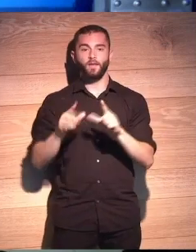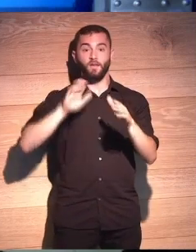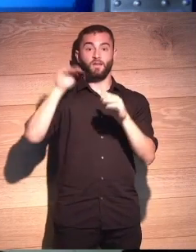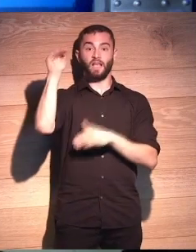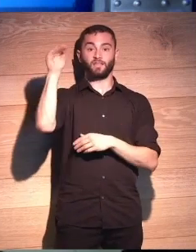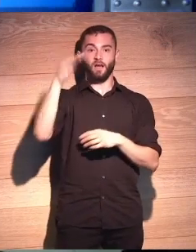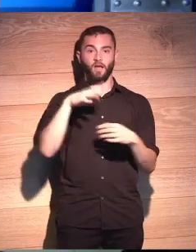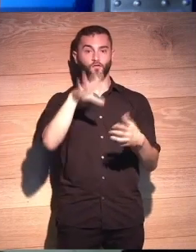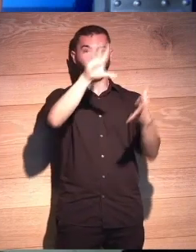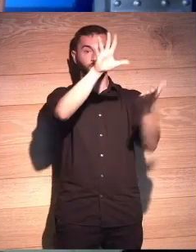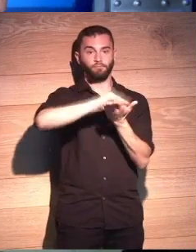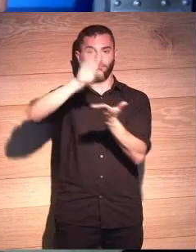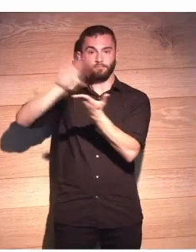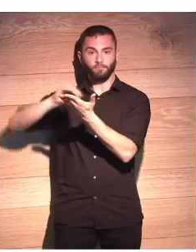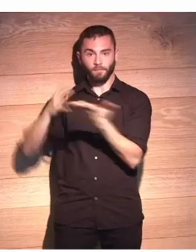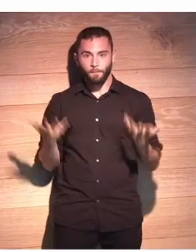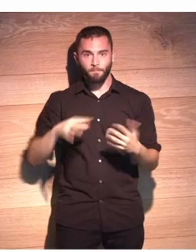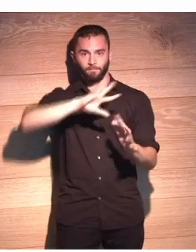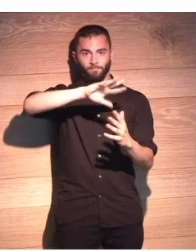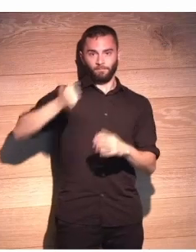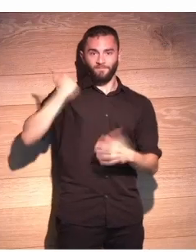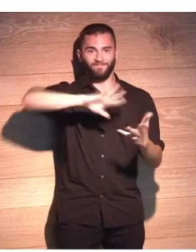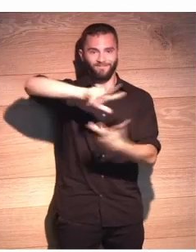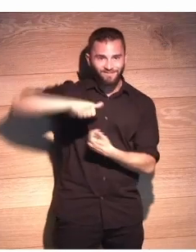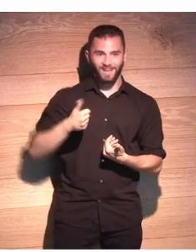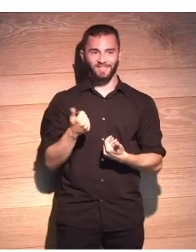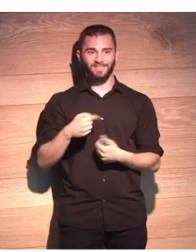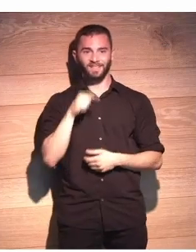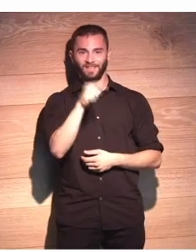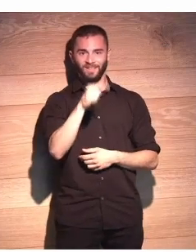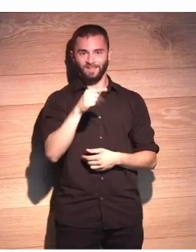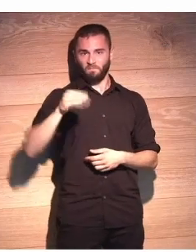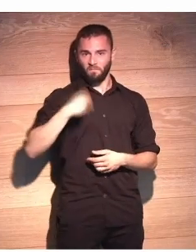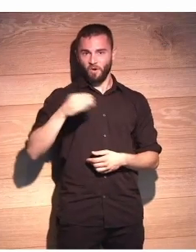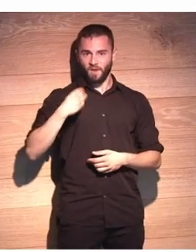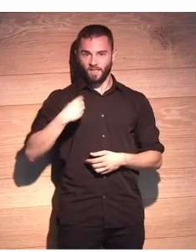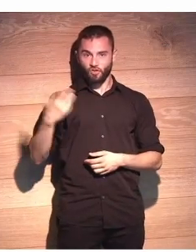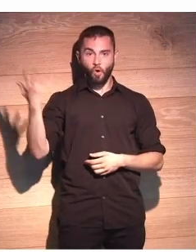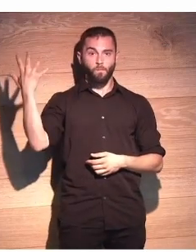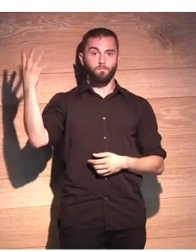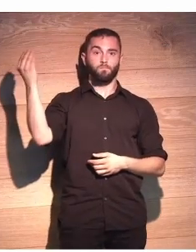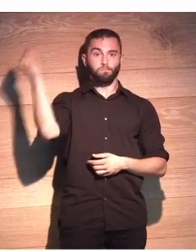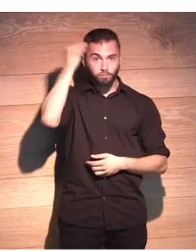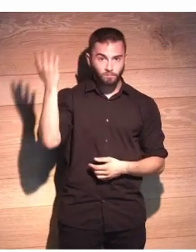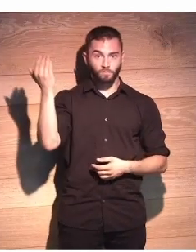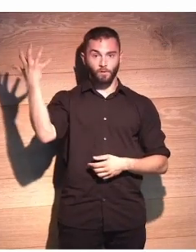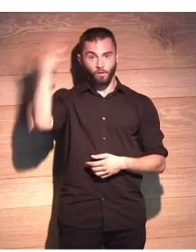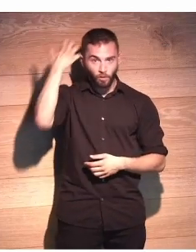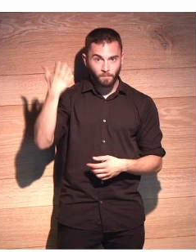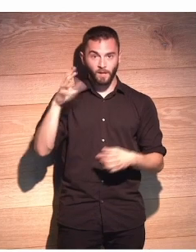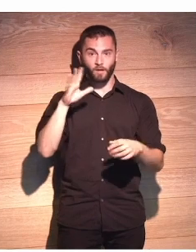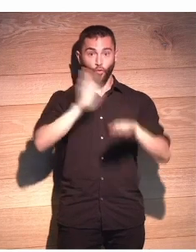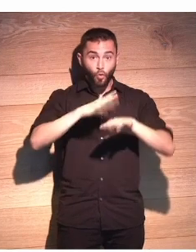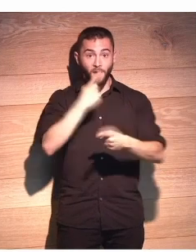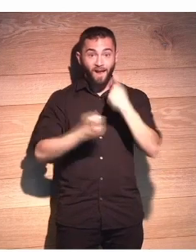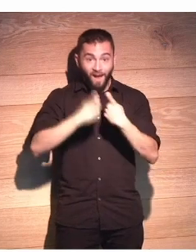extranjeros, resulta que son falsas. Son, a este pobre le dieron un golpazo, pero no fue con motivo del referéndum de